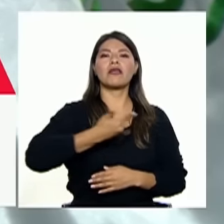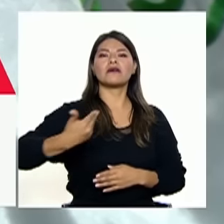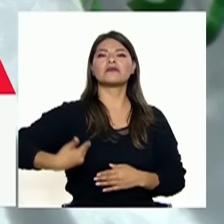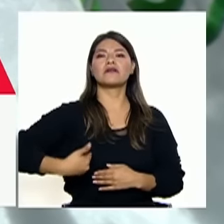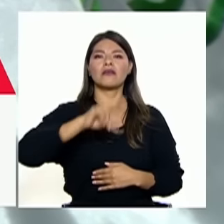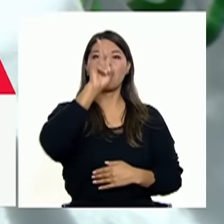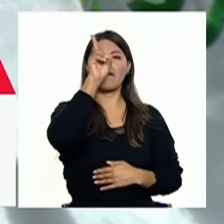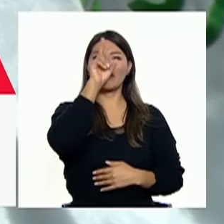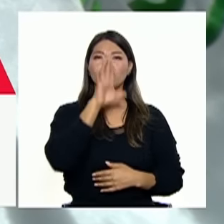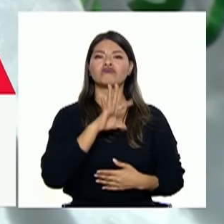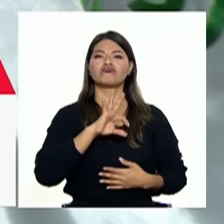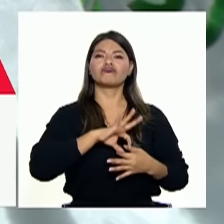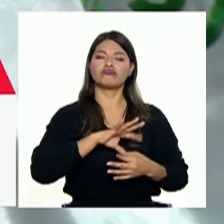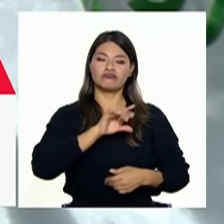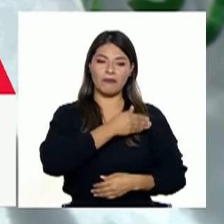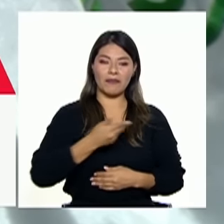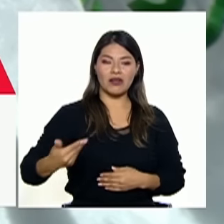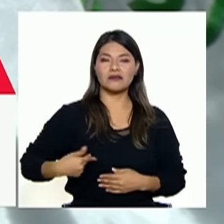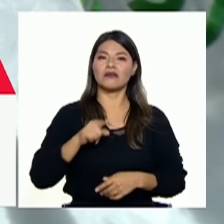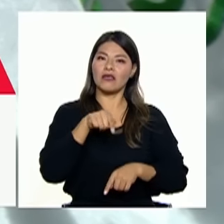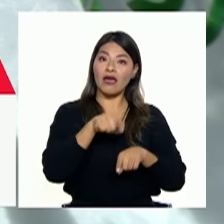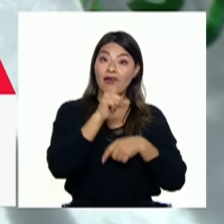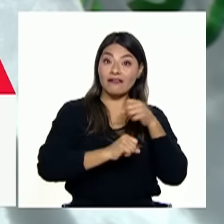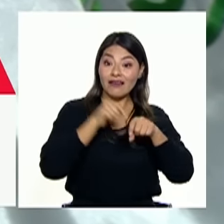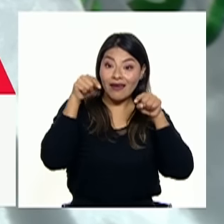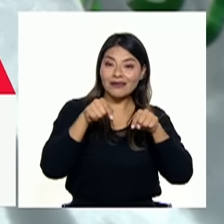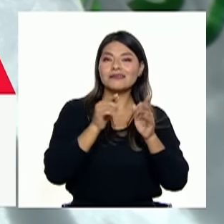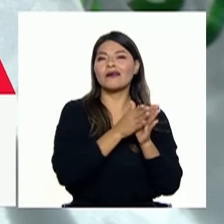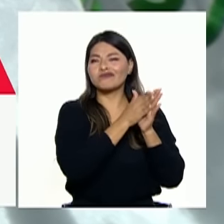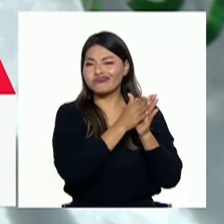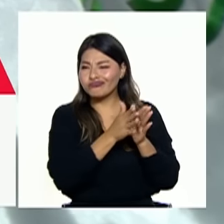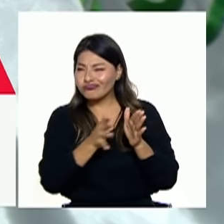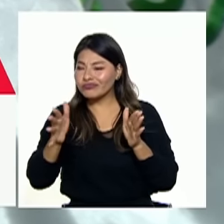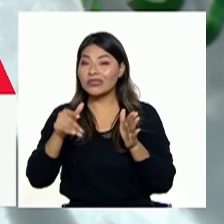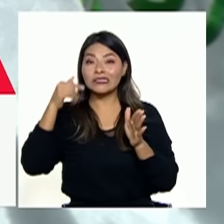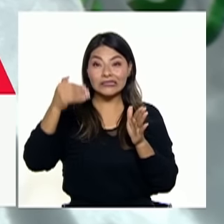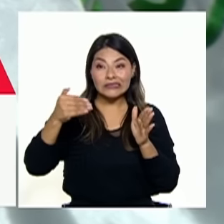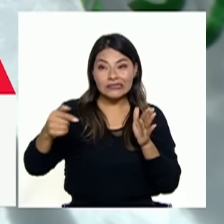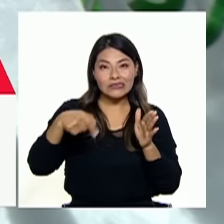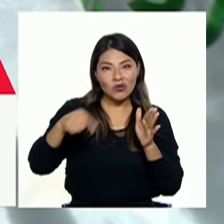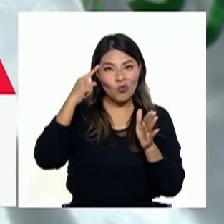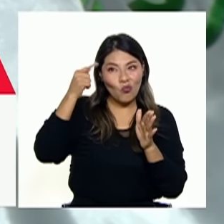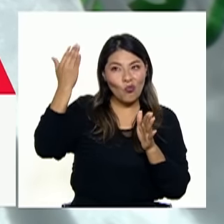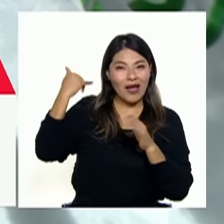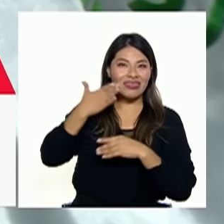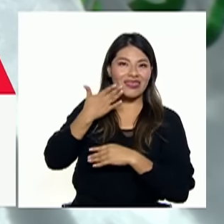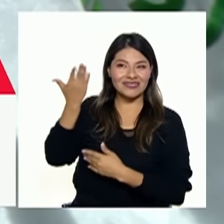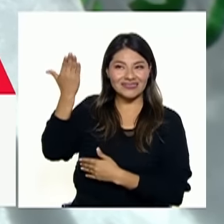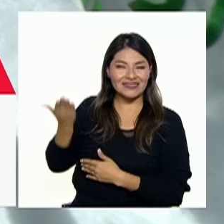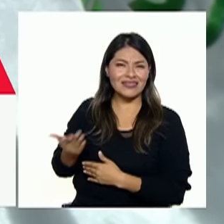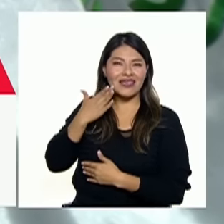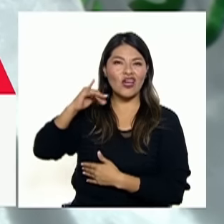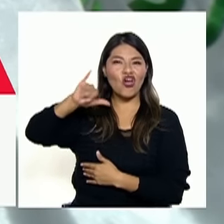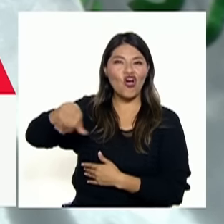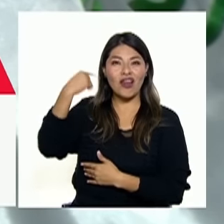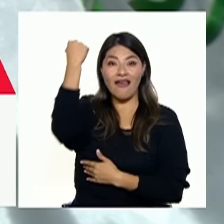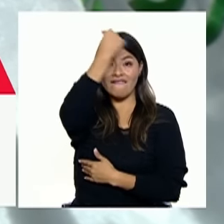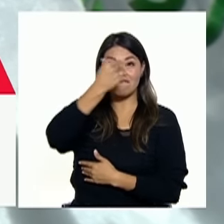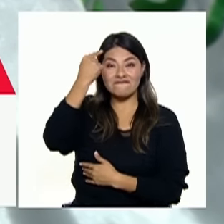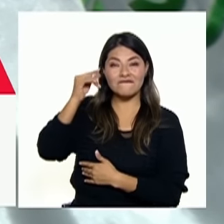ese mismo año, iniciando el periodo de nuestra historia a la que Jorge Basadre denominó la República